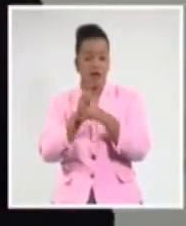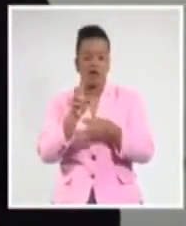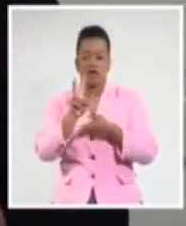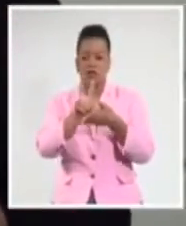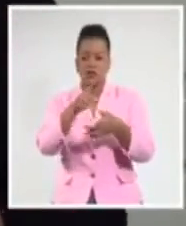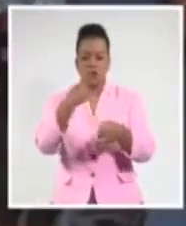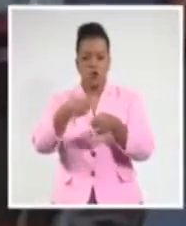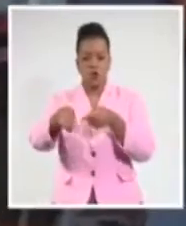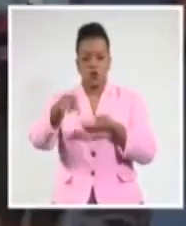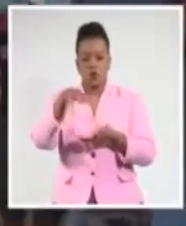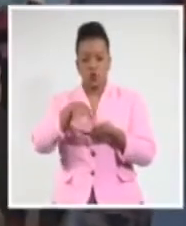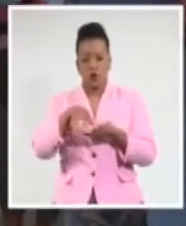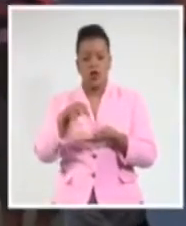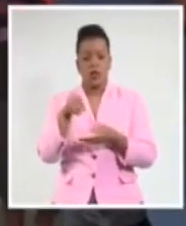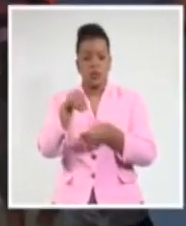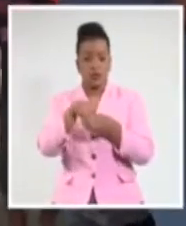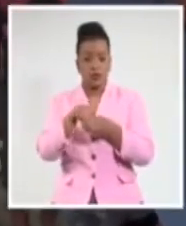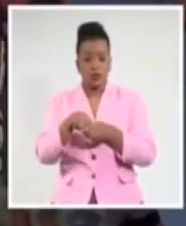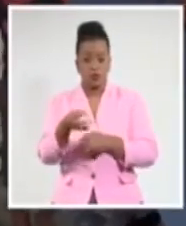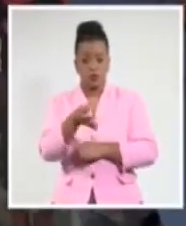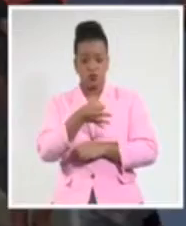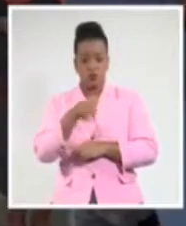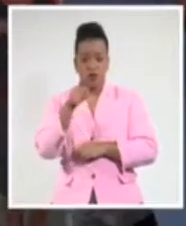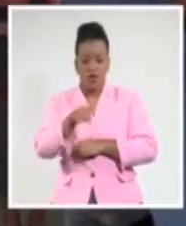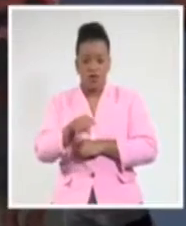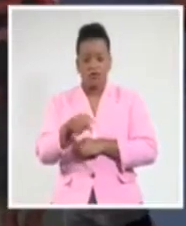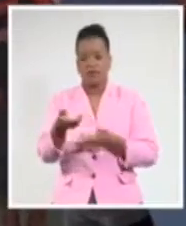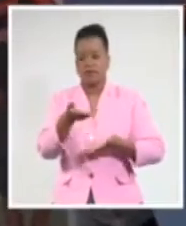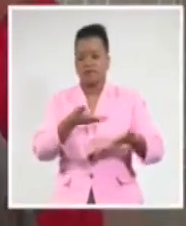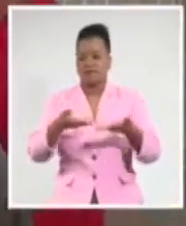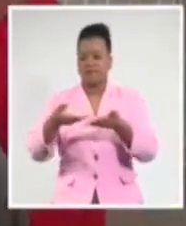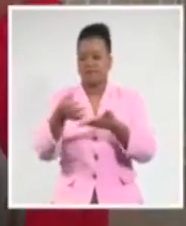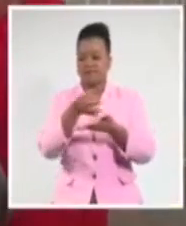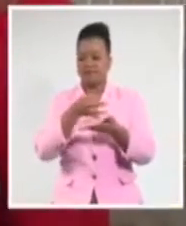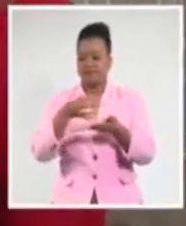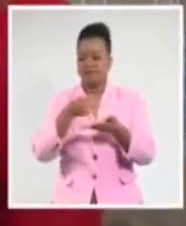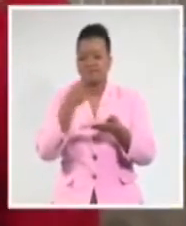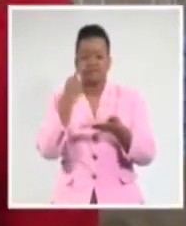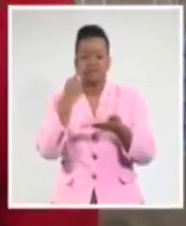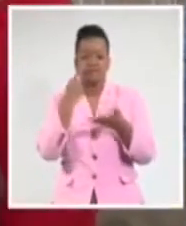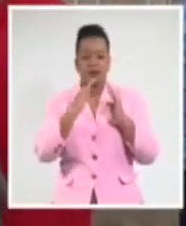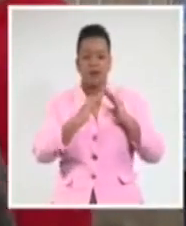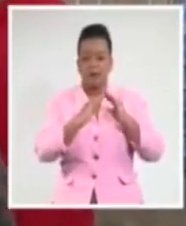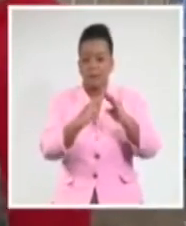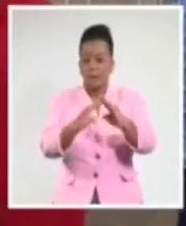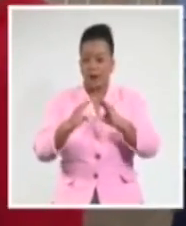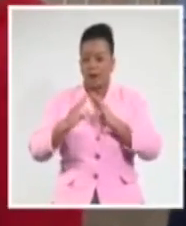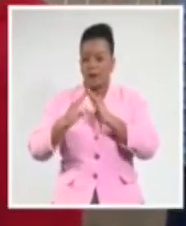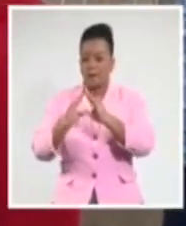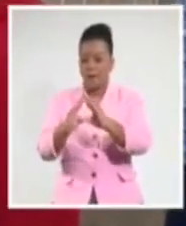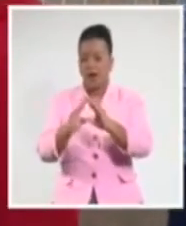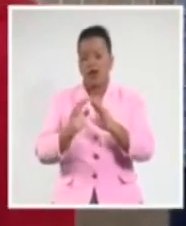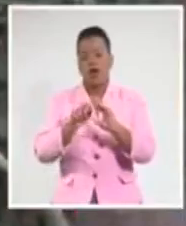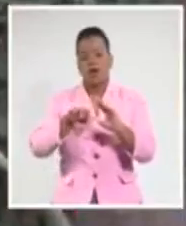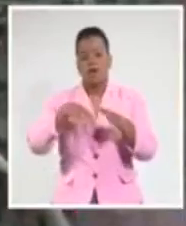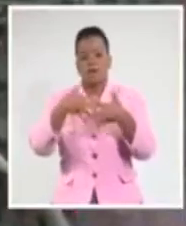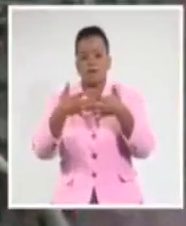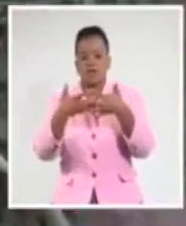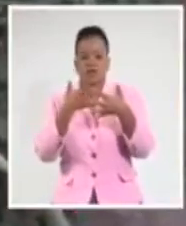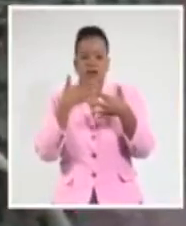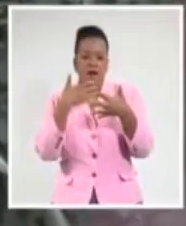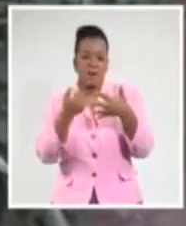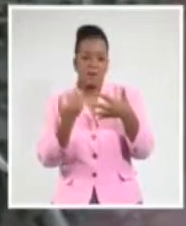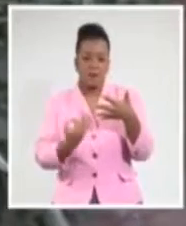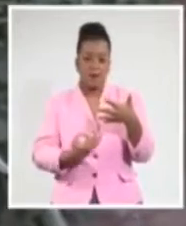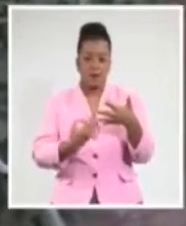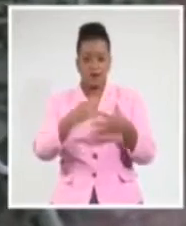de Yaguajay, donde intercambió con la población y apreció el programa de casas de cultivo de esta empresa agropecuaria del norte